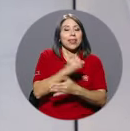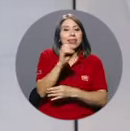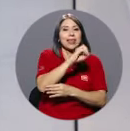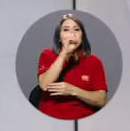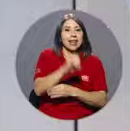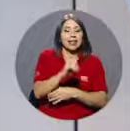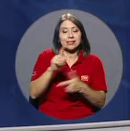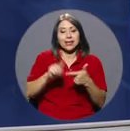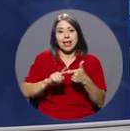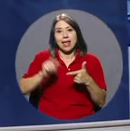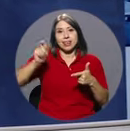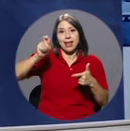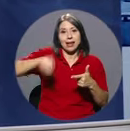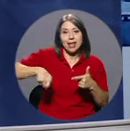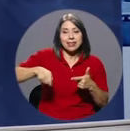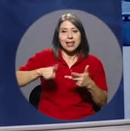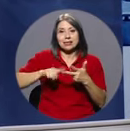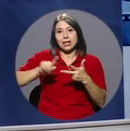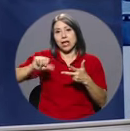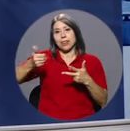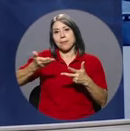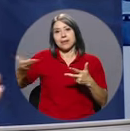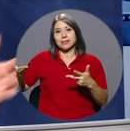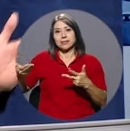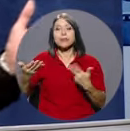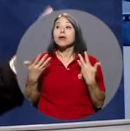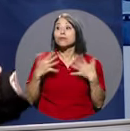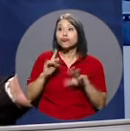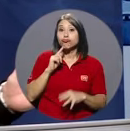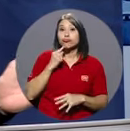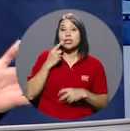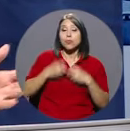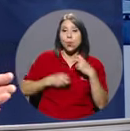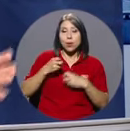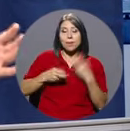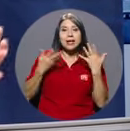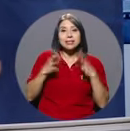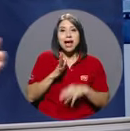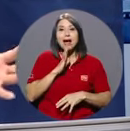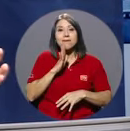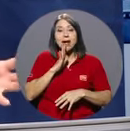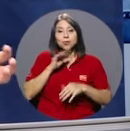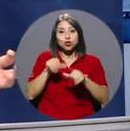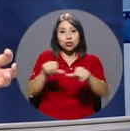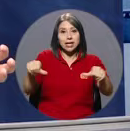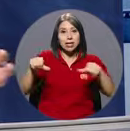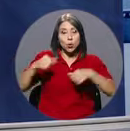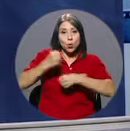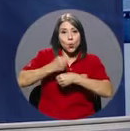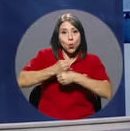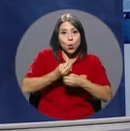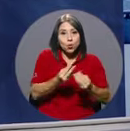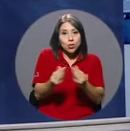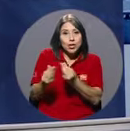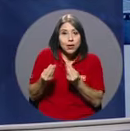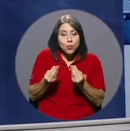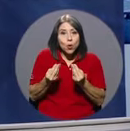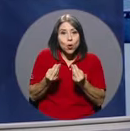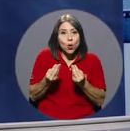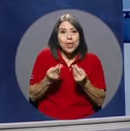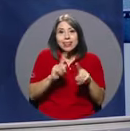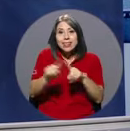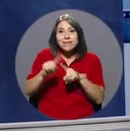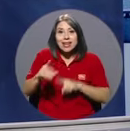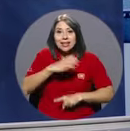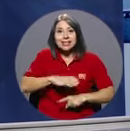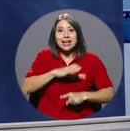demás. Bueno, es que hay un problema serio. Ya hablamos de que el sector productivo, ¿verdad?, tiene una serie de elementos que están